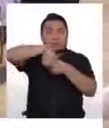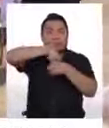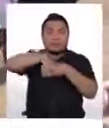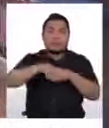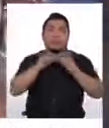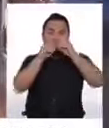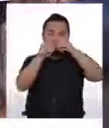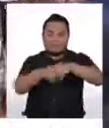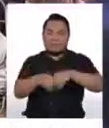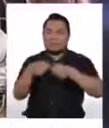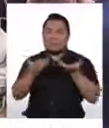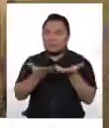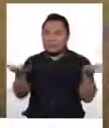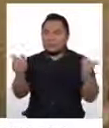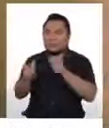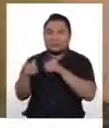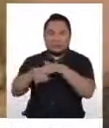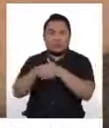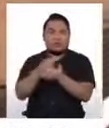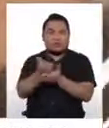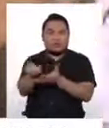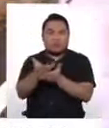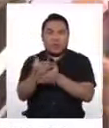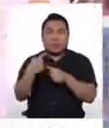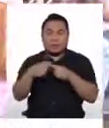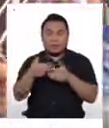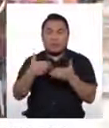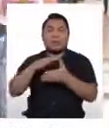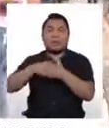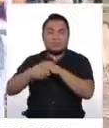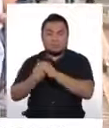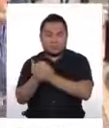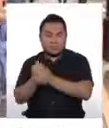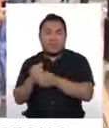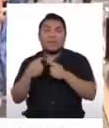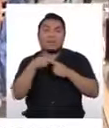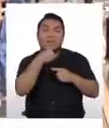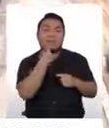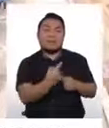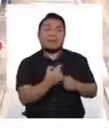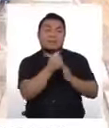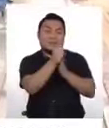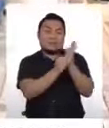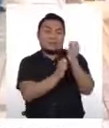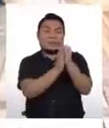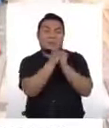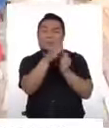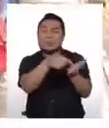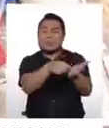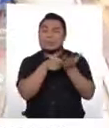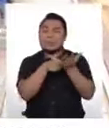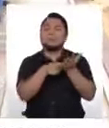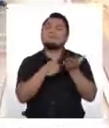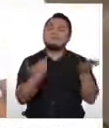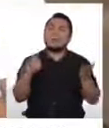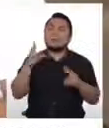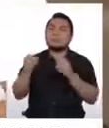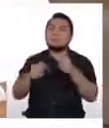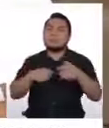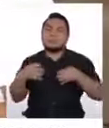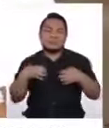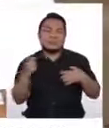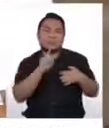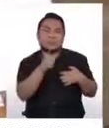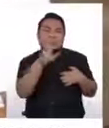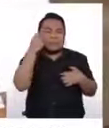la zona. El titular del MINDEF anunció además que el uso obligatorio de guantes en mercados y bancos entra en reevaluación ante las críticas de que